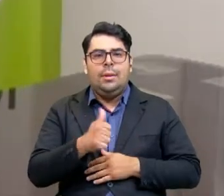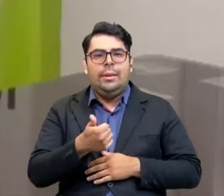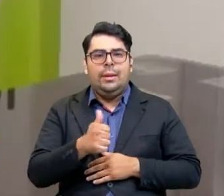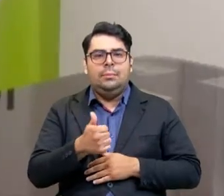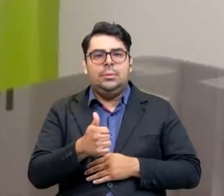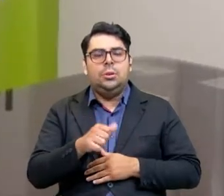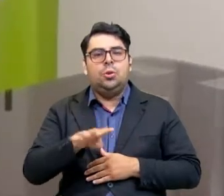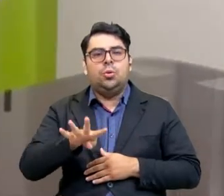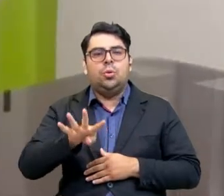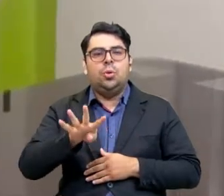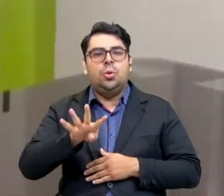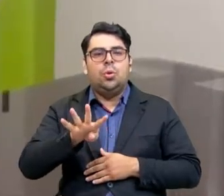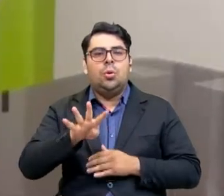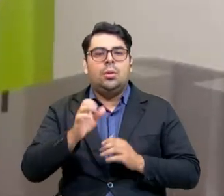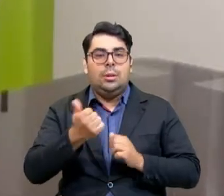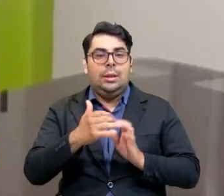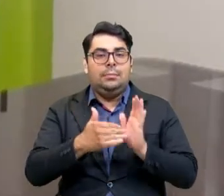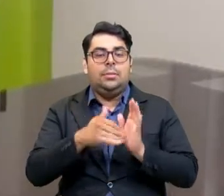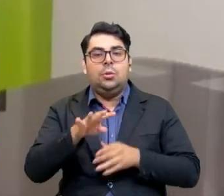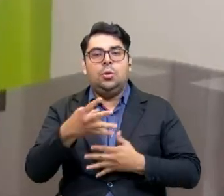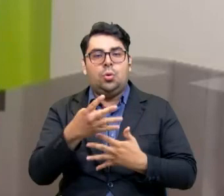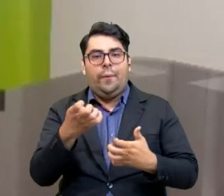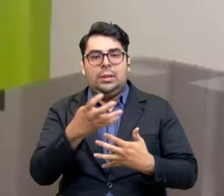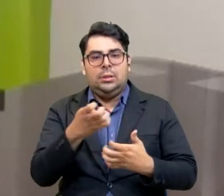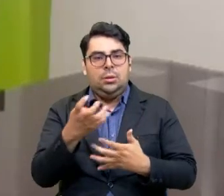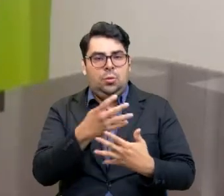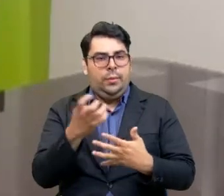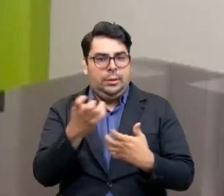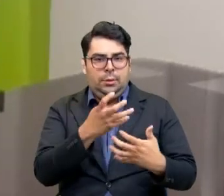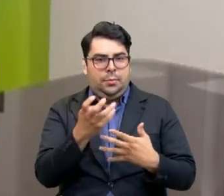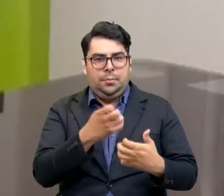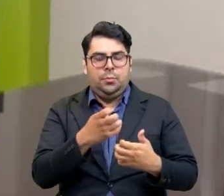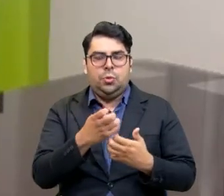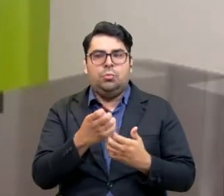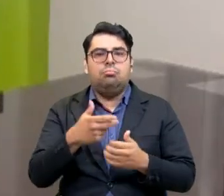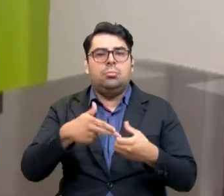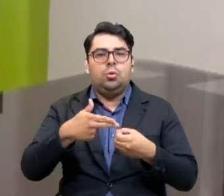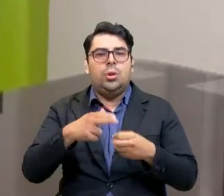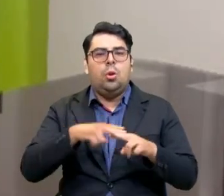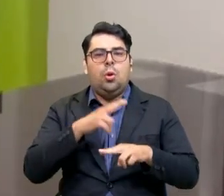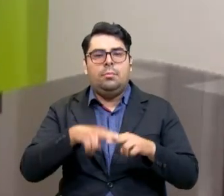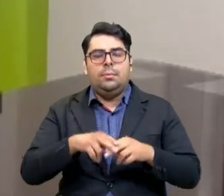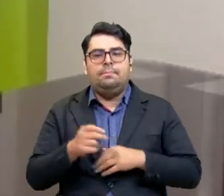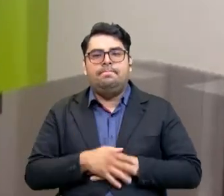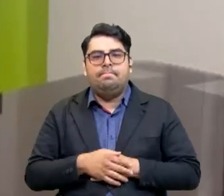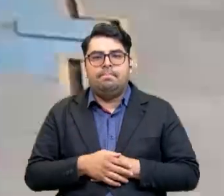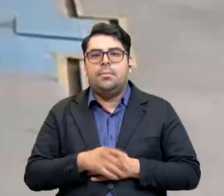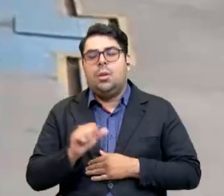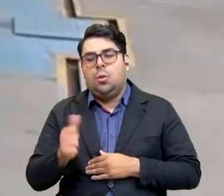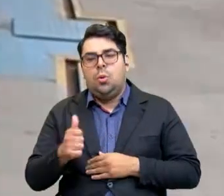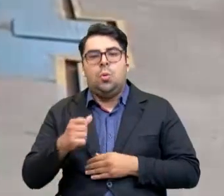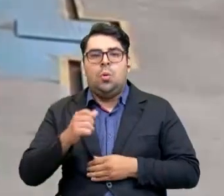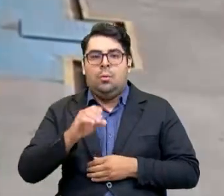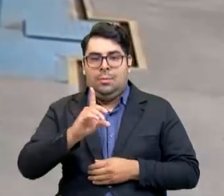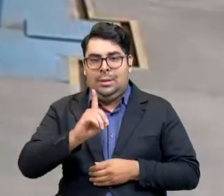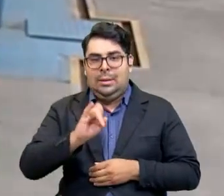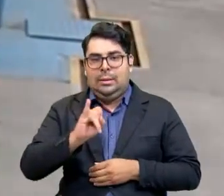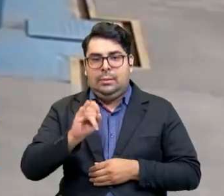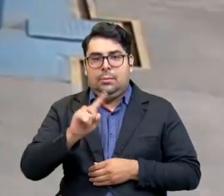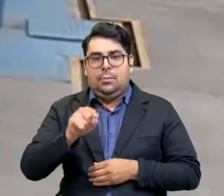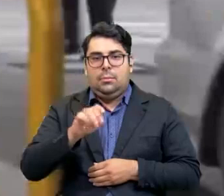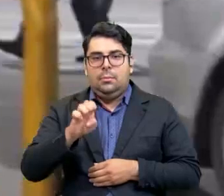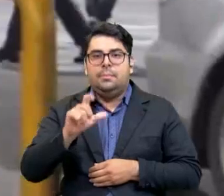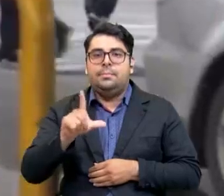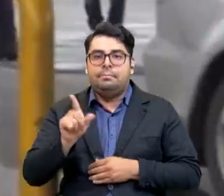10.915 pesos de referencia por el tema de gasolina corriente y seguimos por 9.125 para el tema de biodiesel.